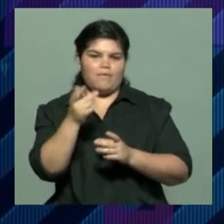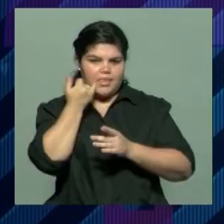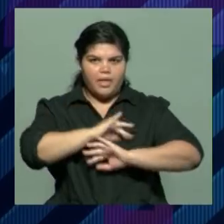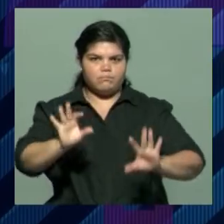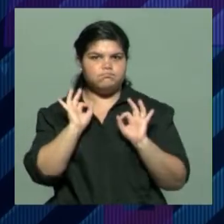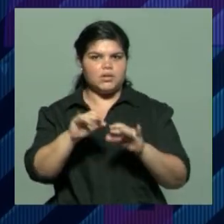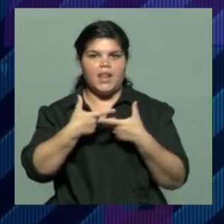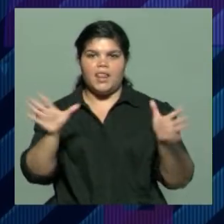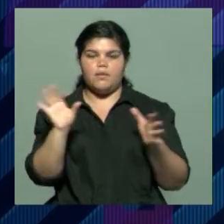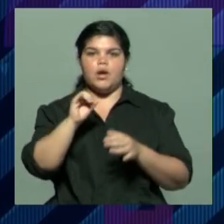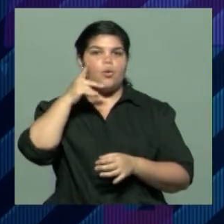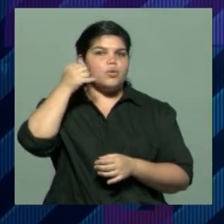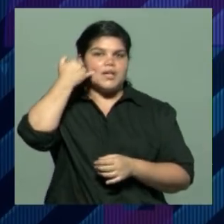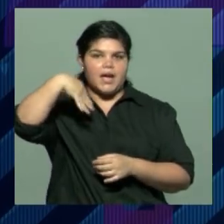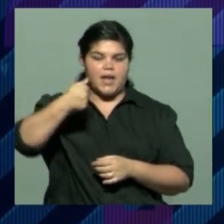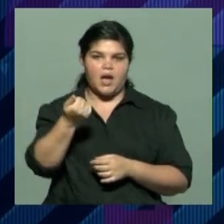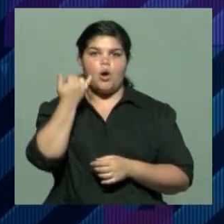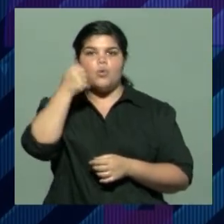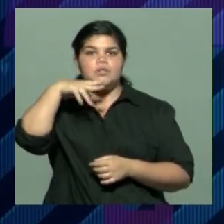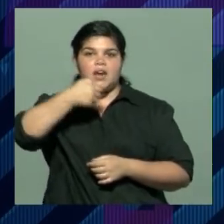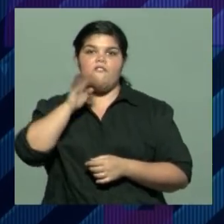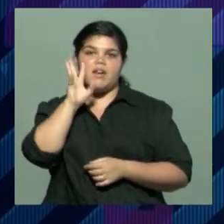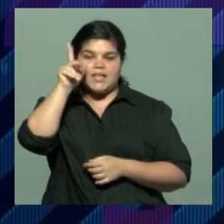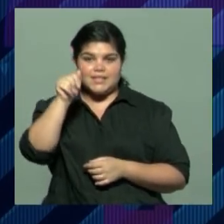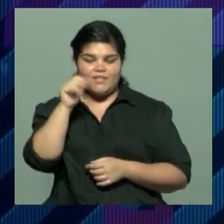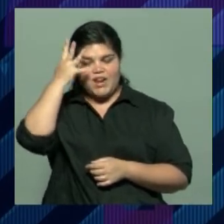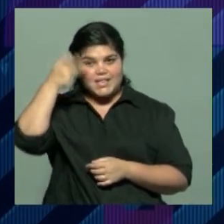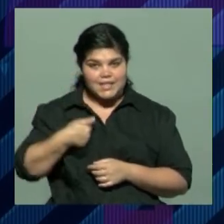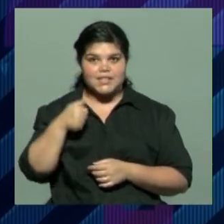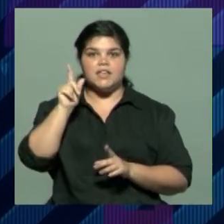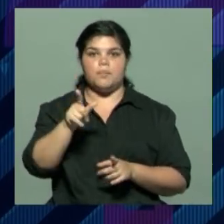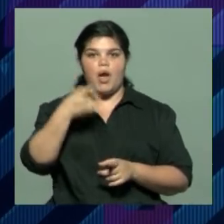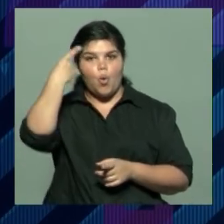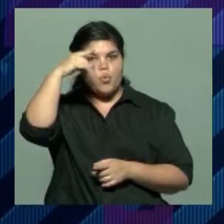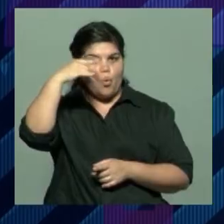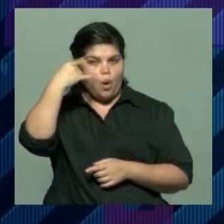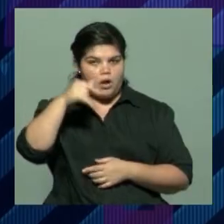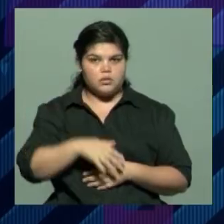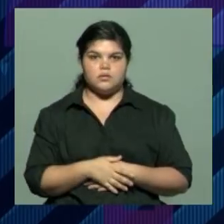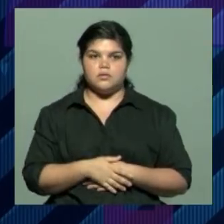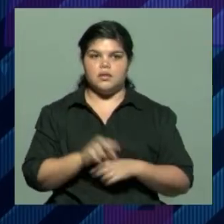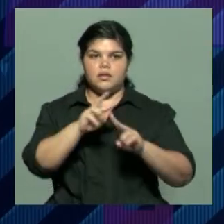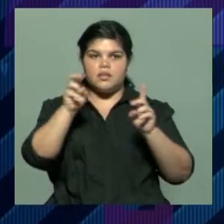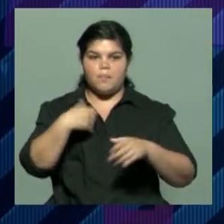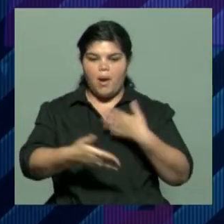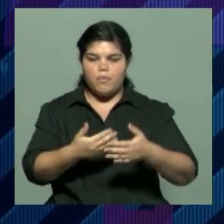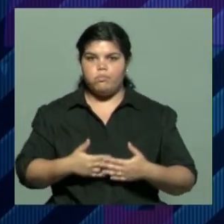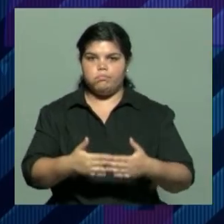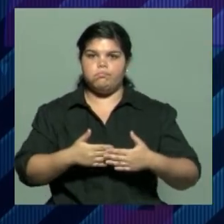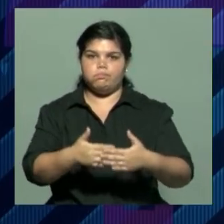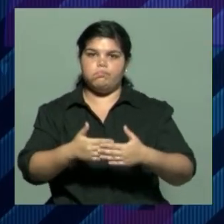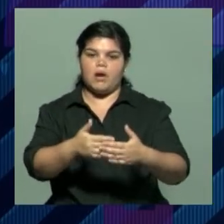son Guyana, Guyana Francesa y Uruguay. De acuerdo al Centro por los Derechos Reproductivos, la Argentina se encuentra clasificada